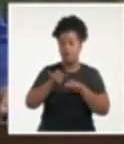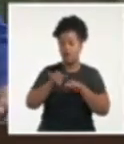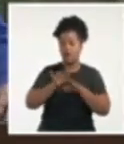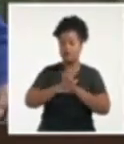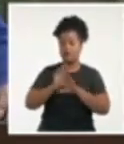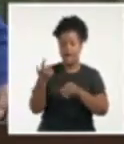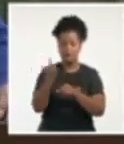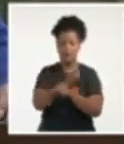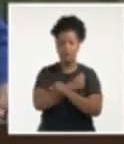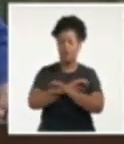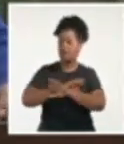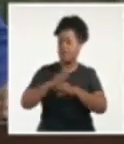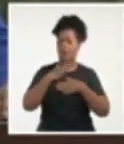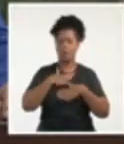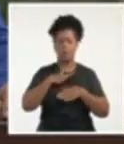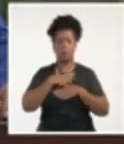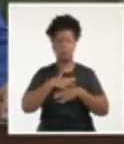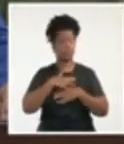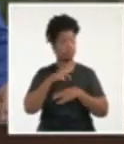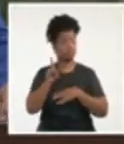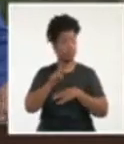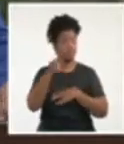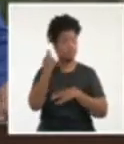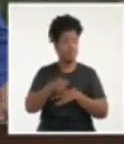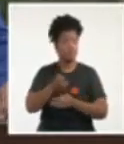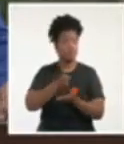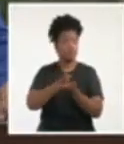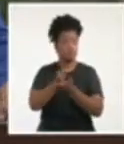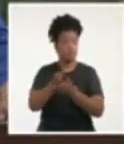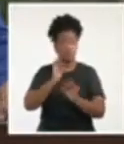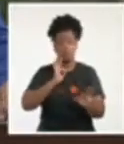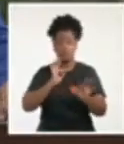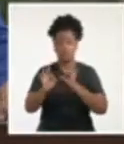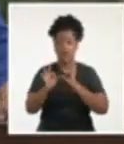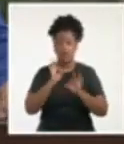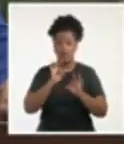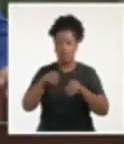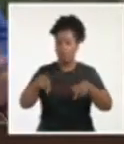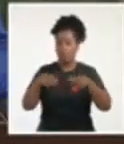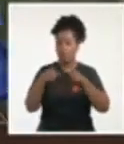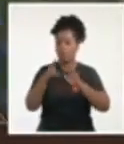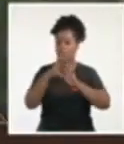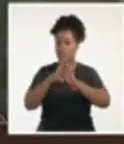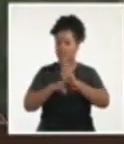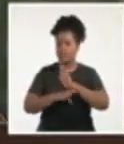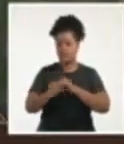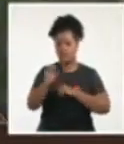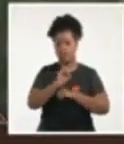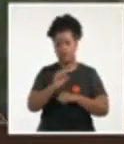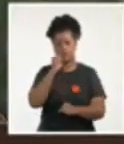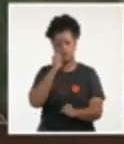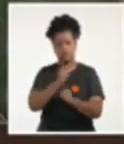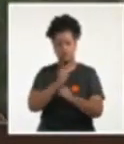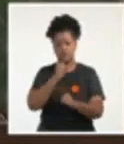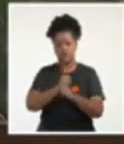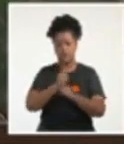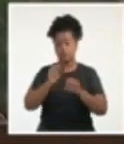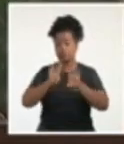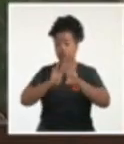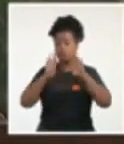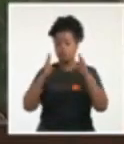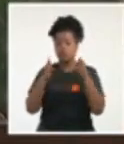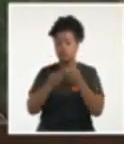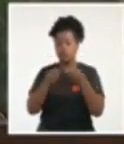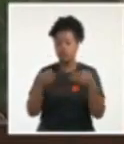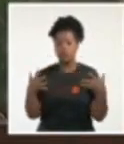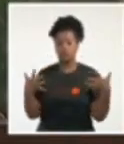aflojamos determinados protocolos, determinados elementos organizativos en el trabajo y todas estas cosas se mezclan, todos estos elementos se